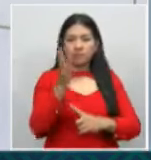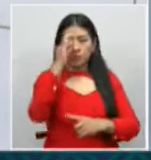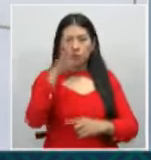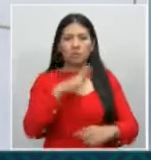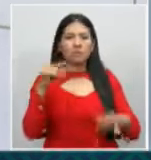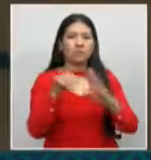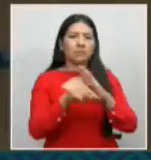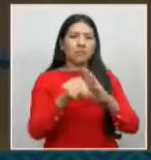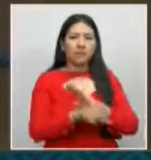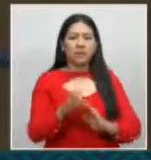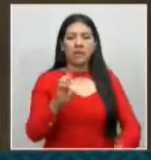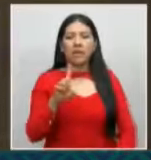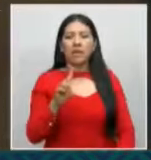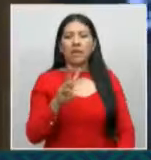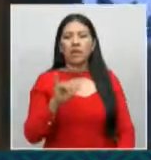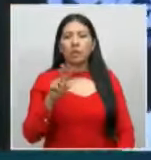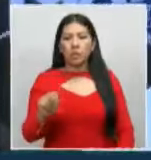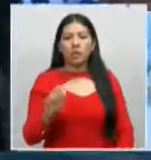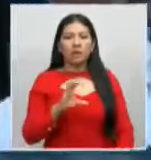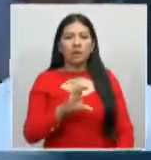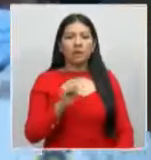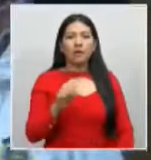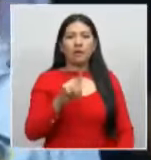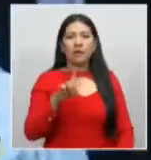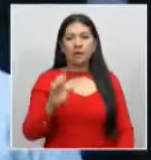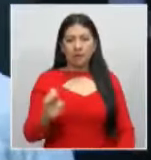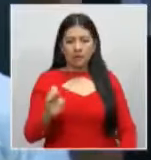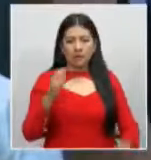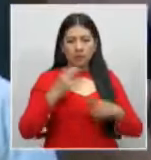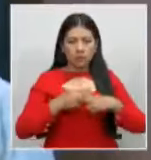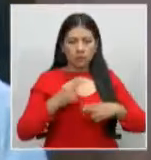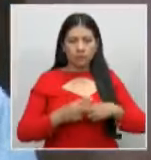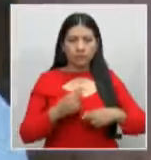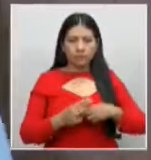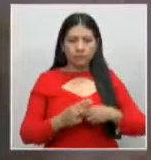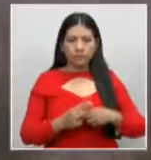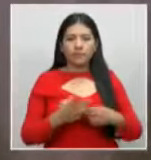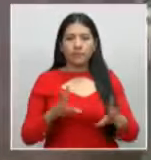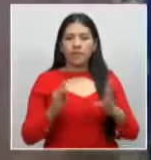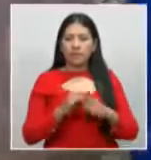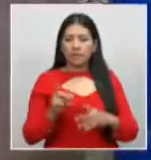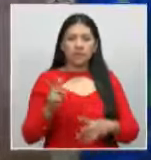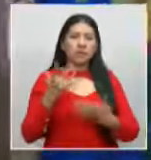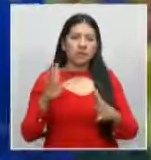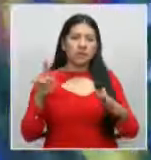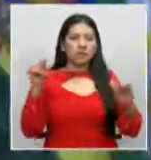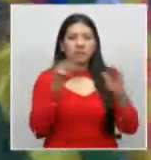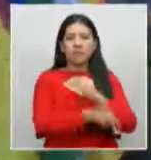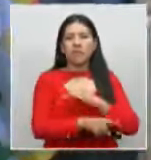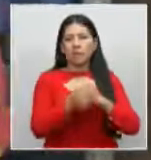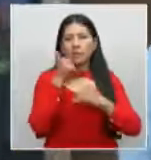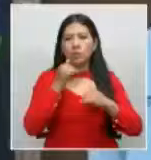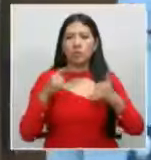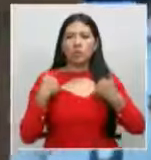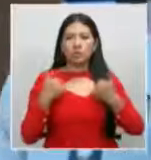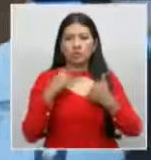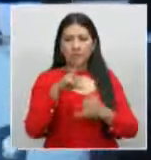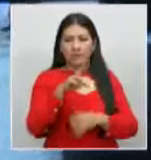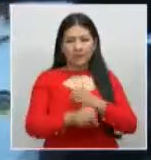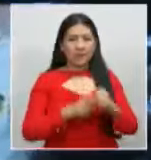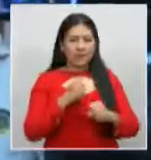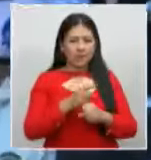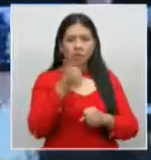señor Edwin Marcos Calle Huanca, que nos ha arrebatado a una joven con